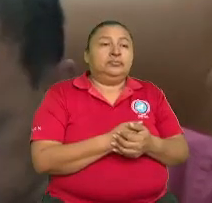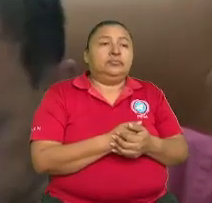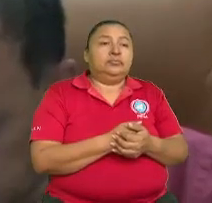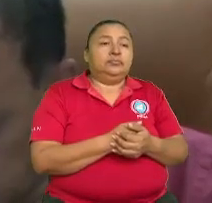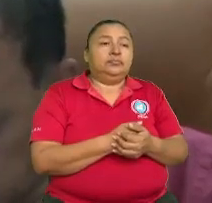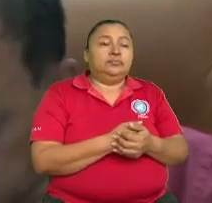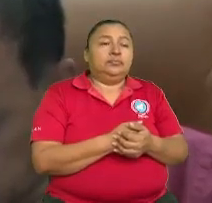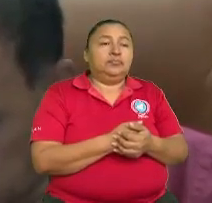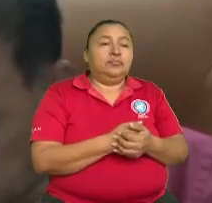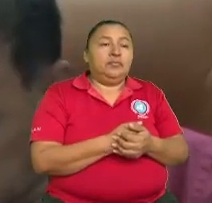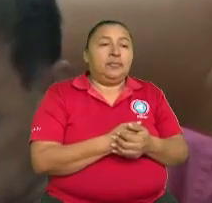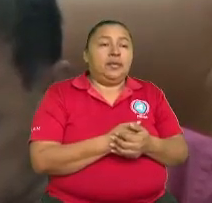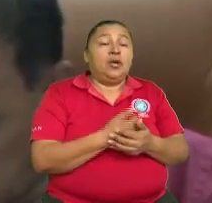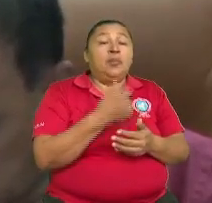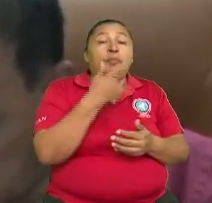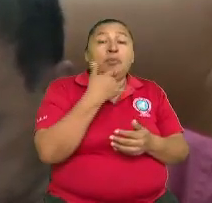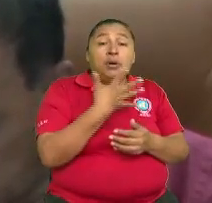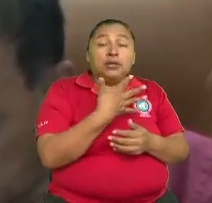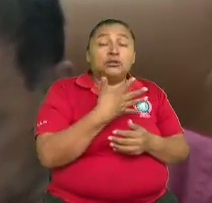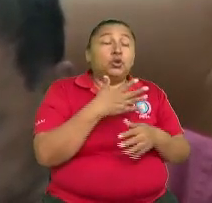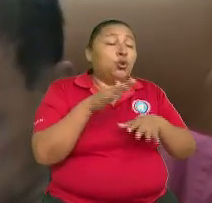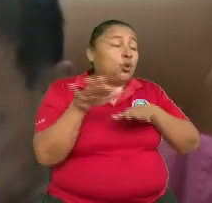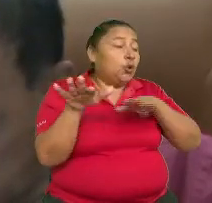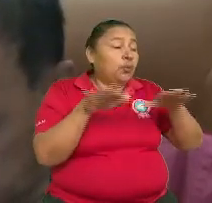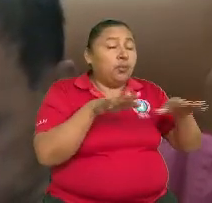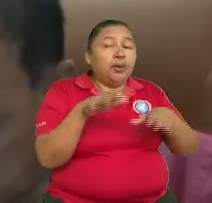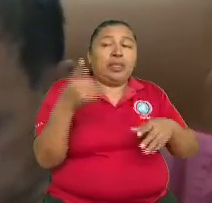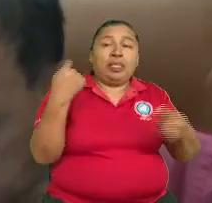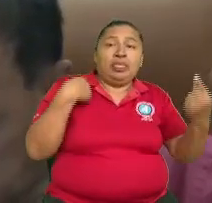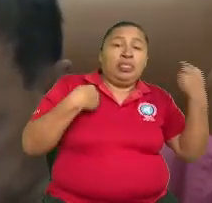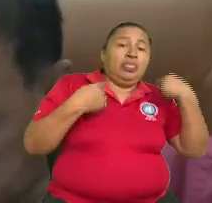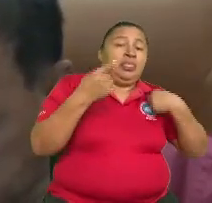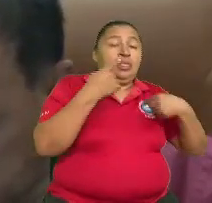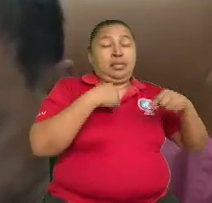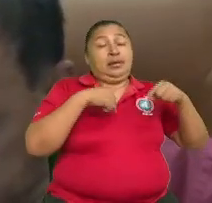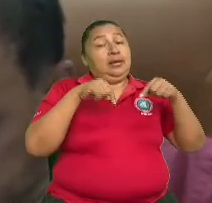Es por eso que no me pueden venir aquí a decir